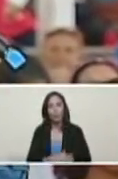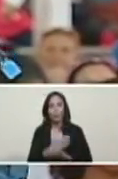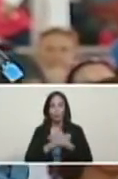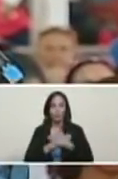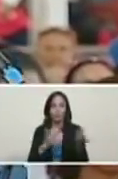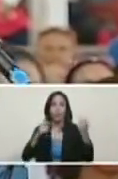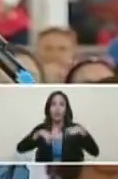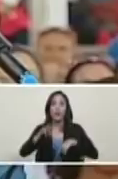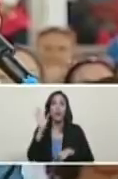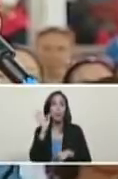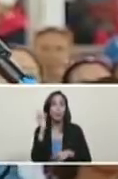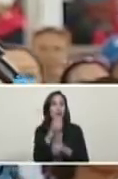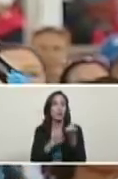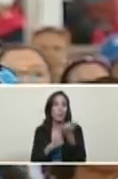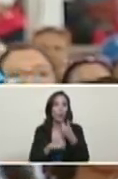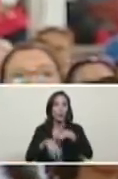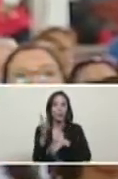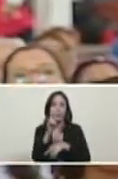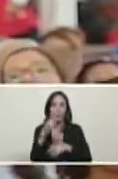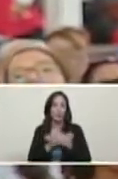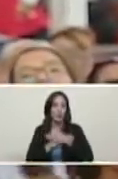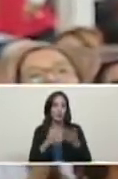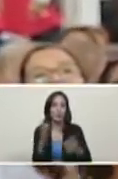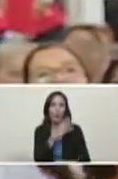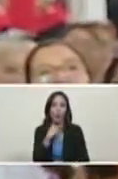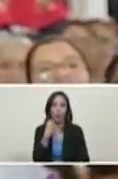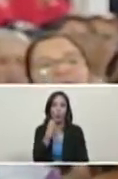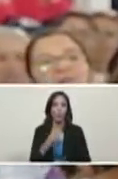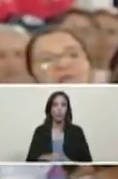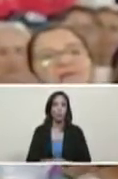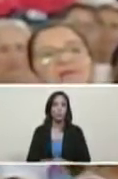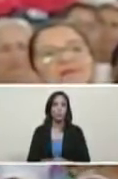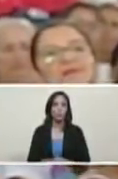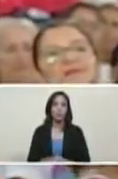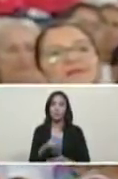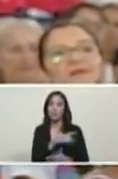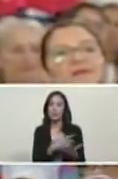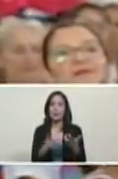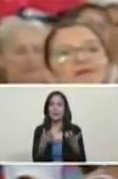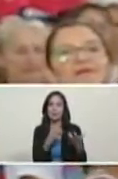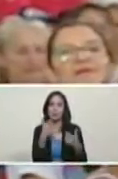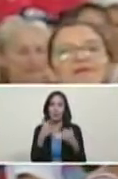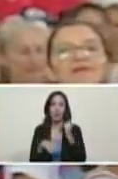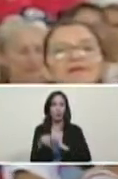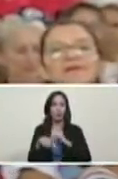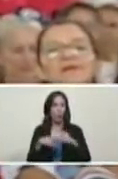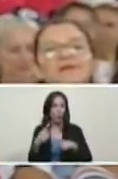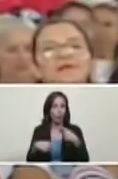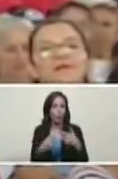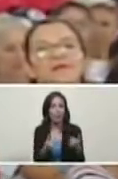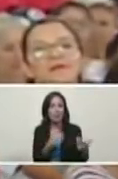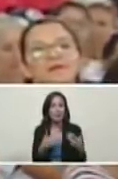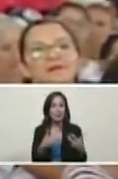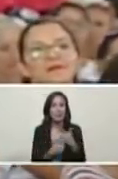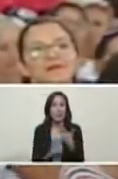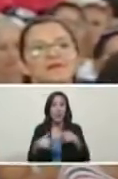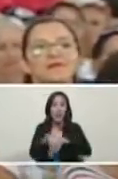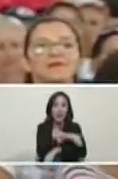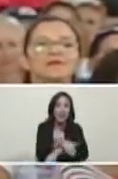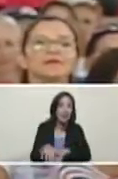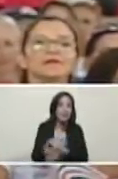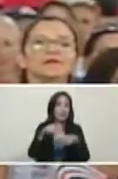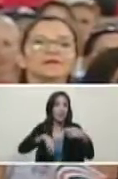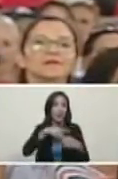las mujeres de Venezuela y la juventud estamos con usted. No solo en las batallas de defensa de calle de la